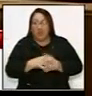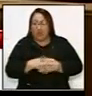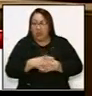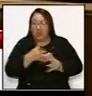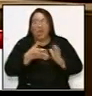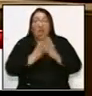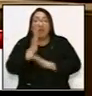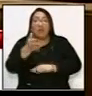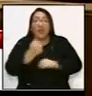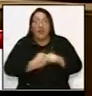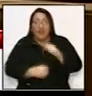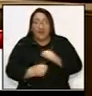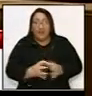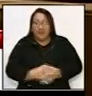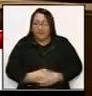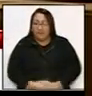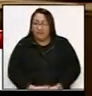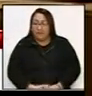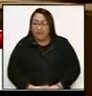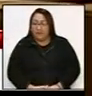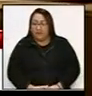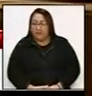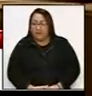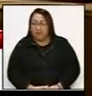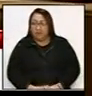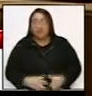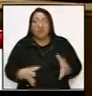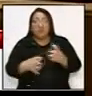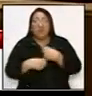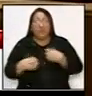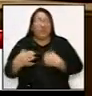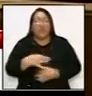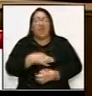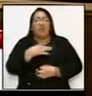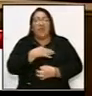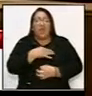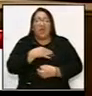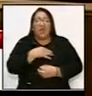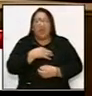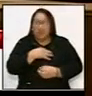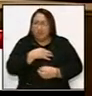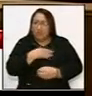hija, ¿no?, a tratar de coger un terno para vestirlo y